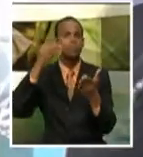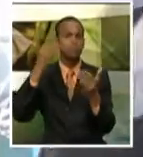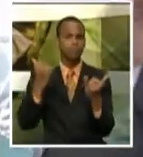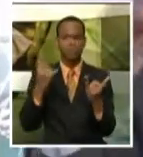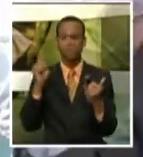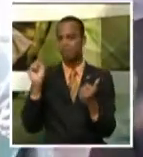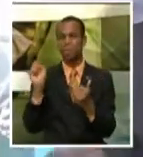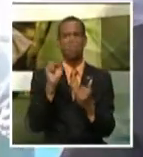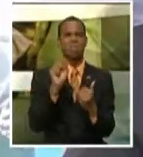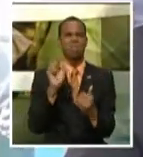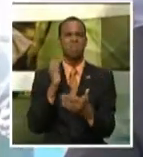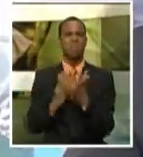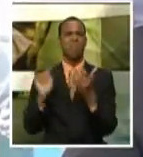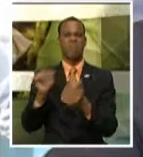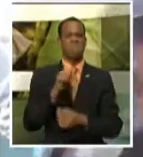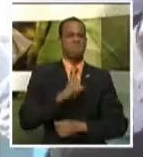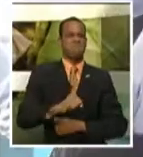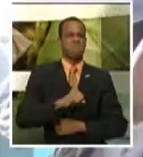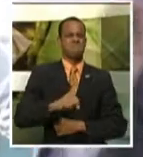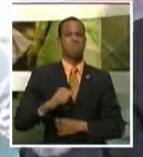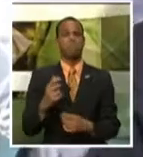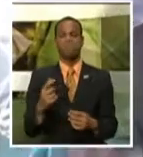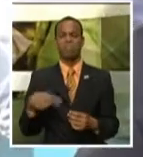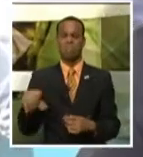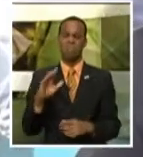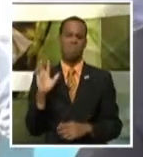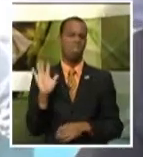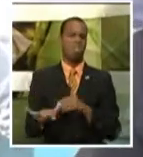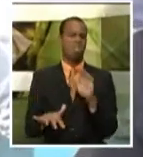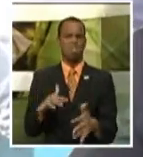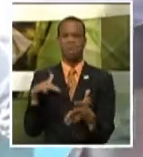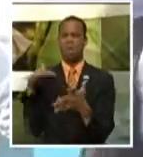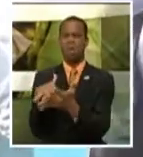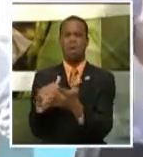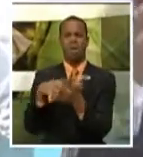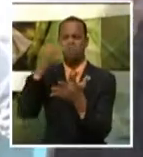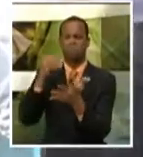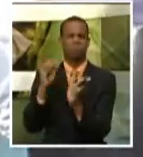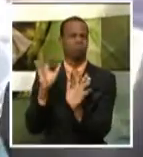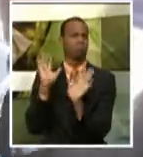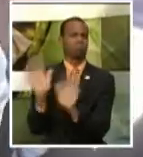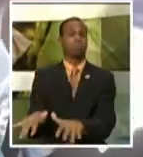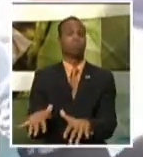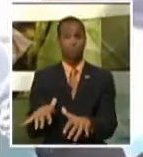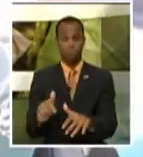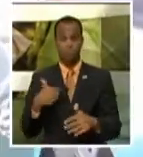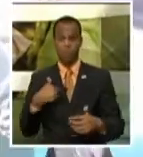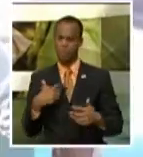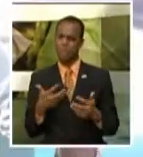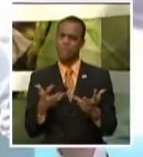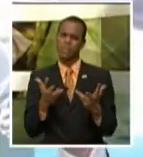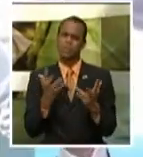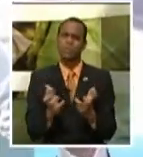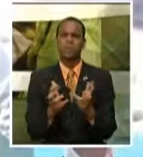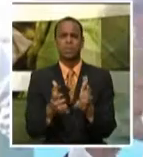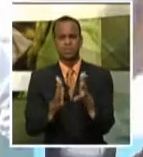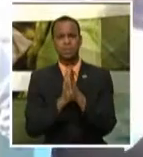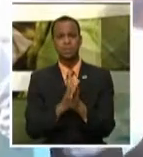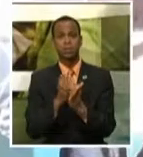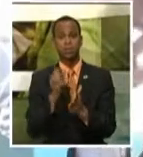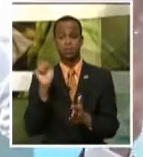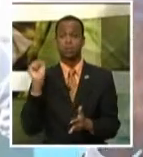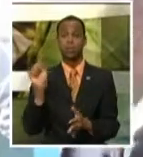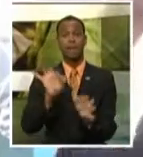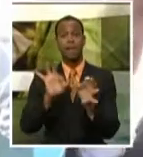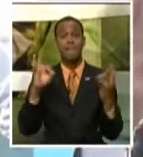más renuentes, los que tienen menos interés. Y yo les pido a los que están aquí que hagan un esfuerzo para que